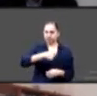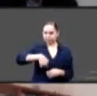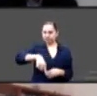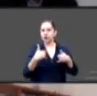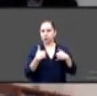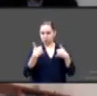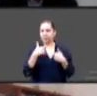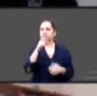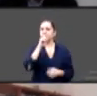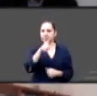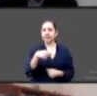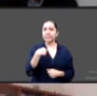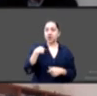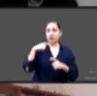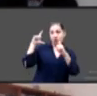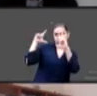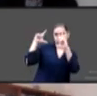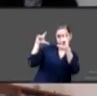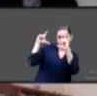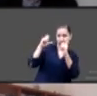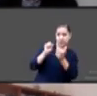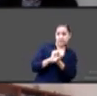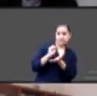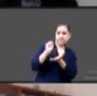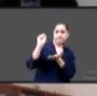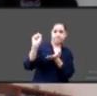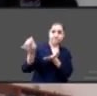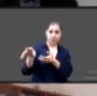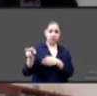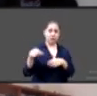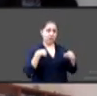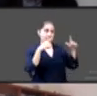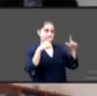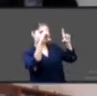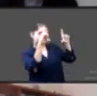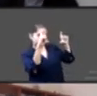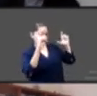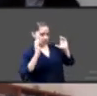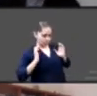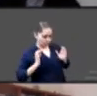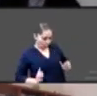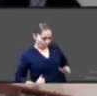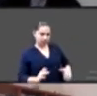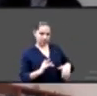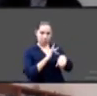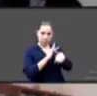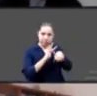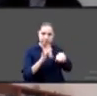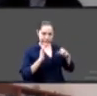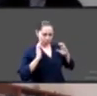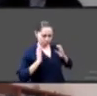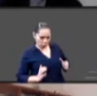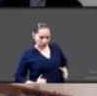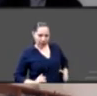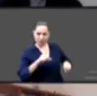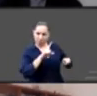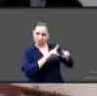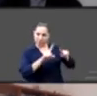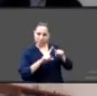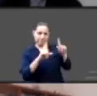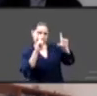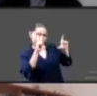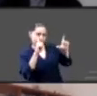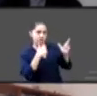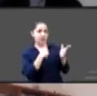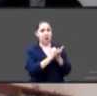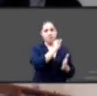es un delito? No es un delito mandar imágenes autoproducidas con contenido sexual. La situación y el problema que hay con el sexting es cuando pasan